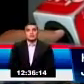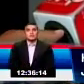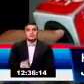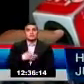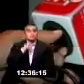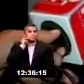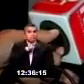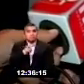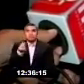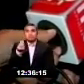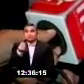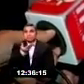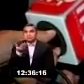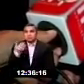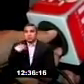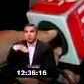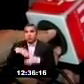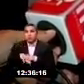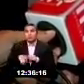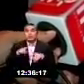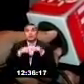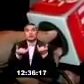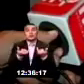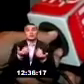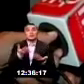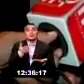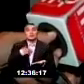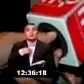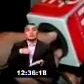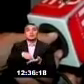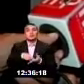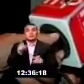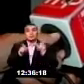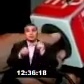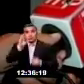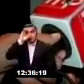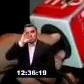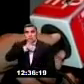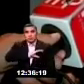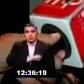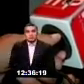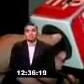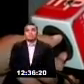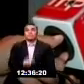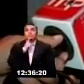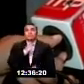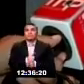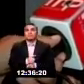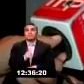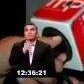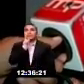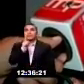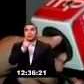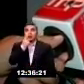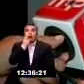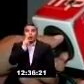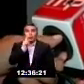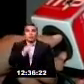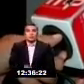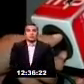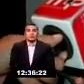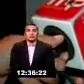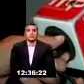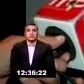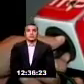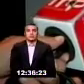encontró dinero. Este momento está siendo fijado por la unidad de criminalística y efectivamente se trata de un señor